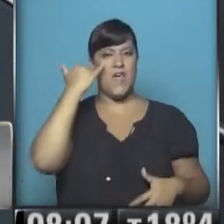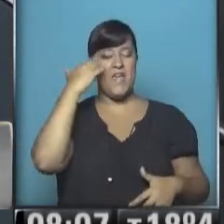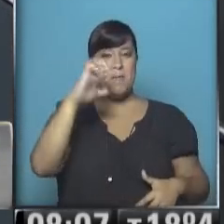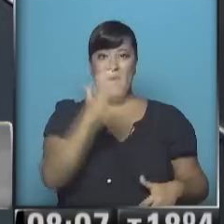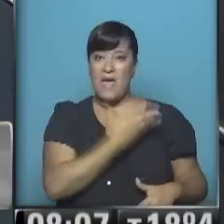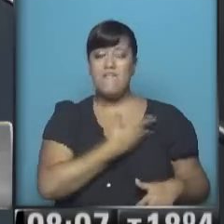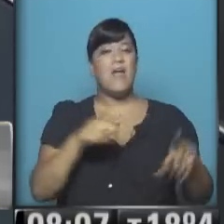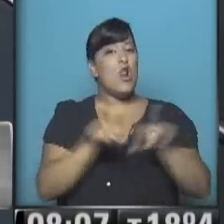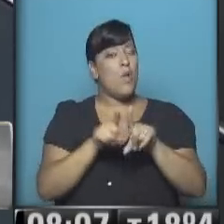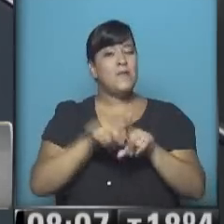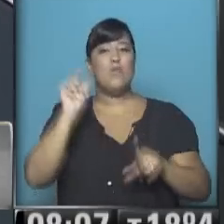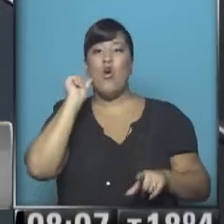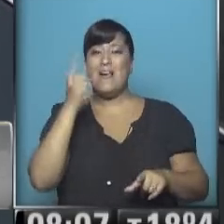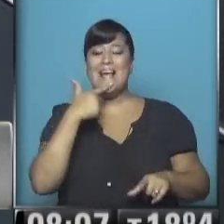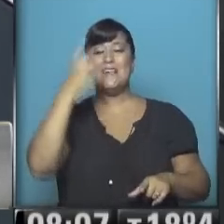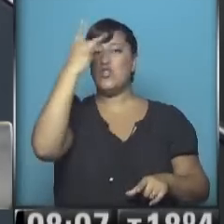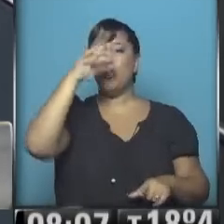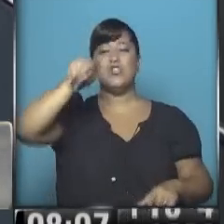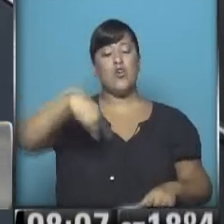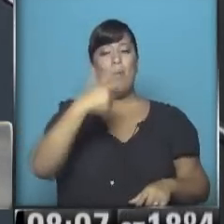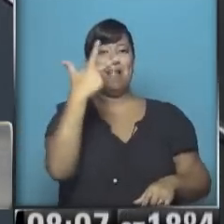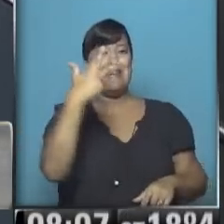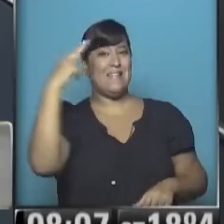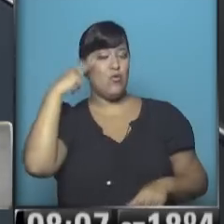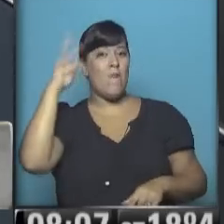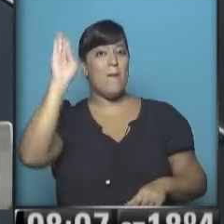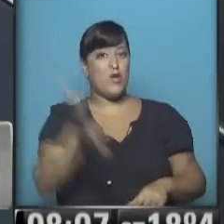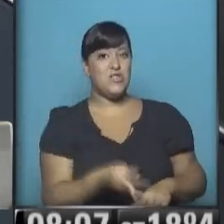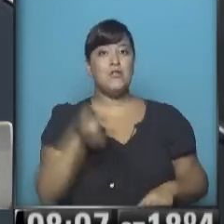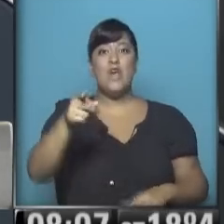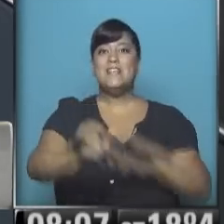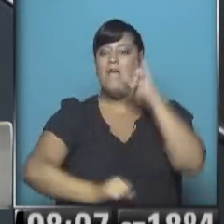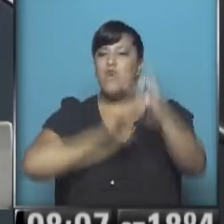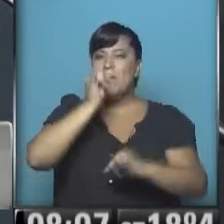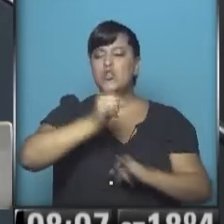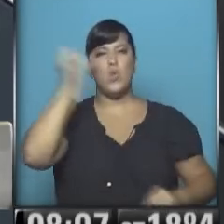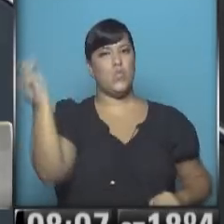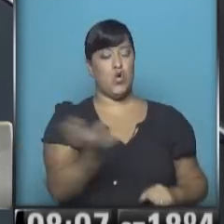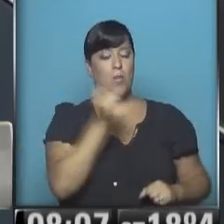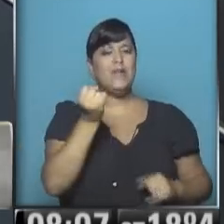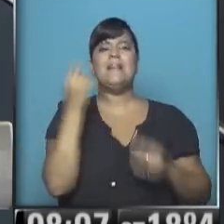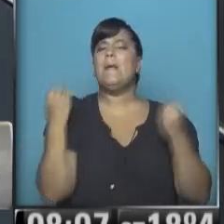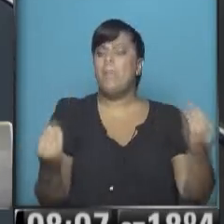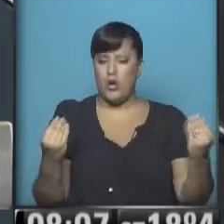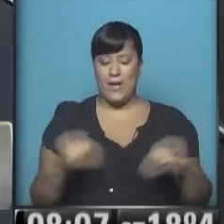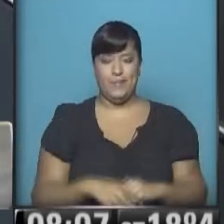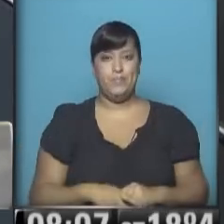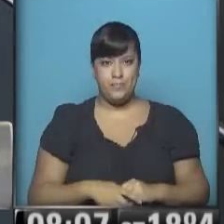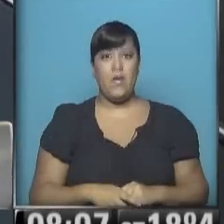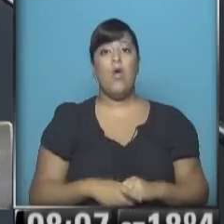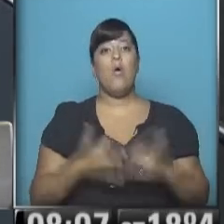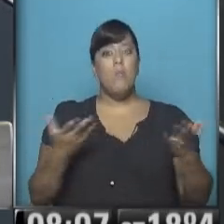ha ocurrido en gas con 12,39 por. este Este es un dato relevante por varias razones primero porque